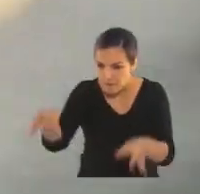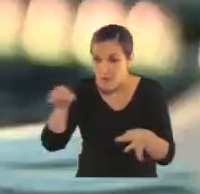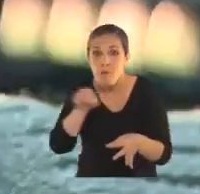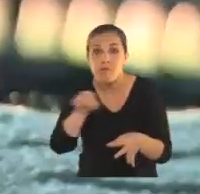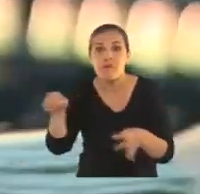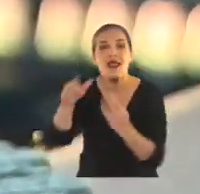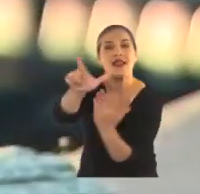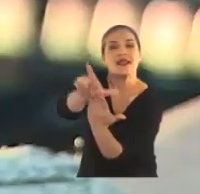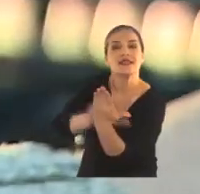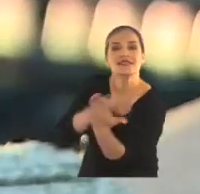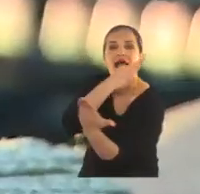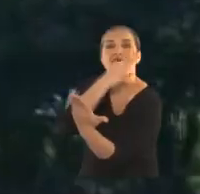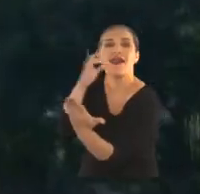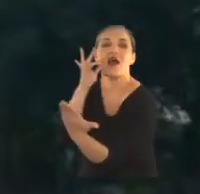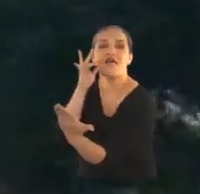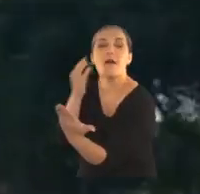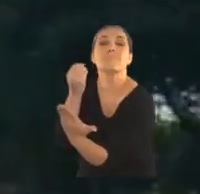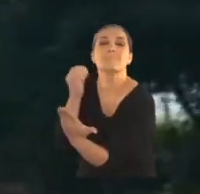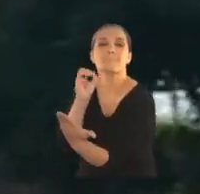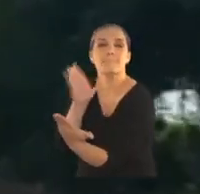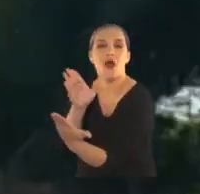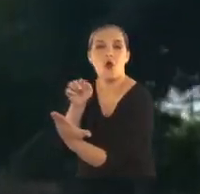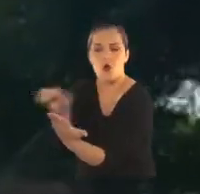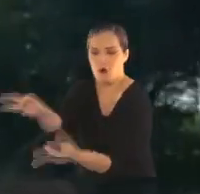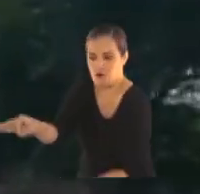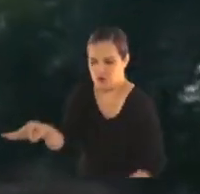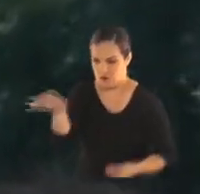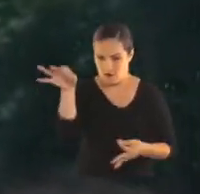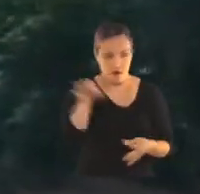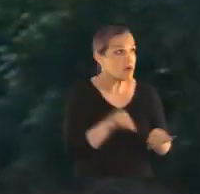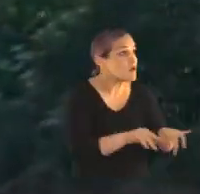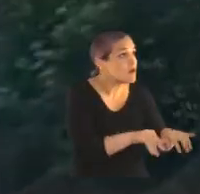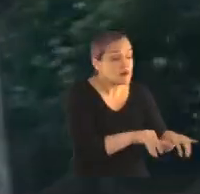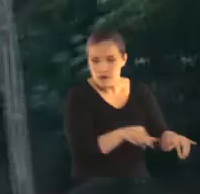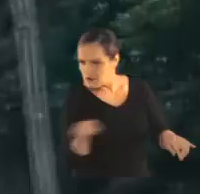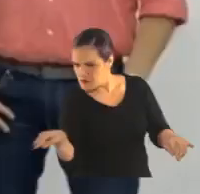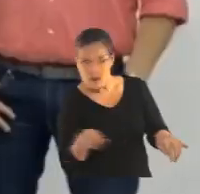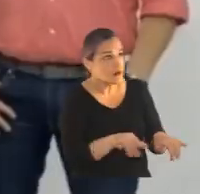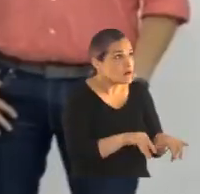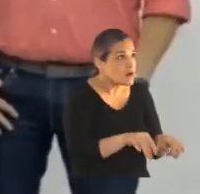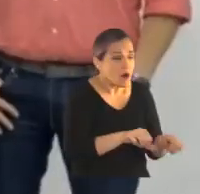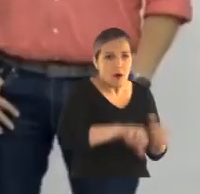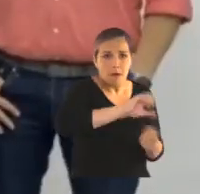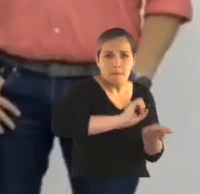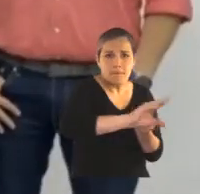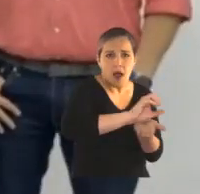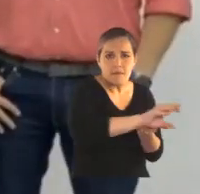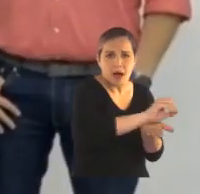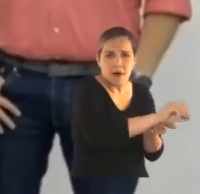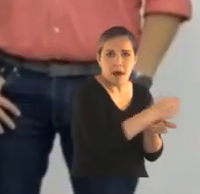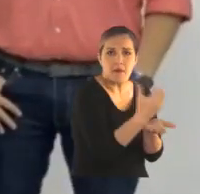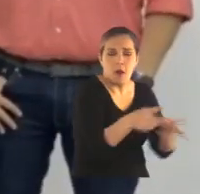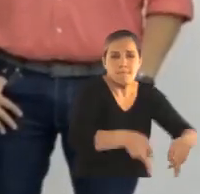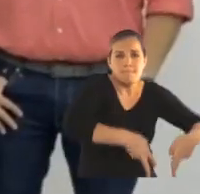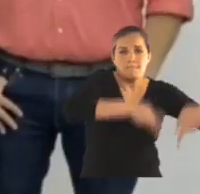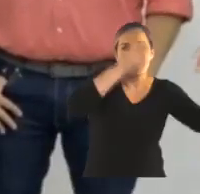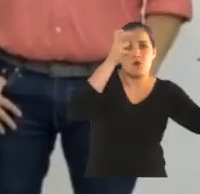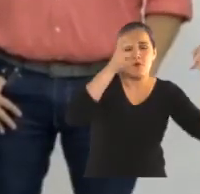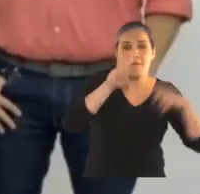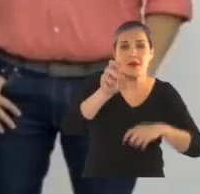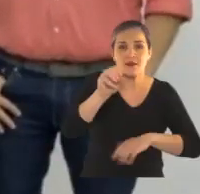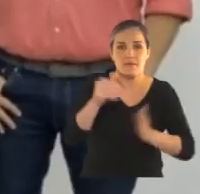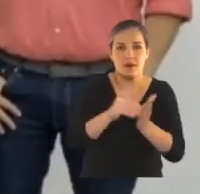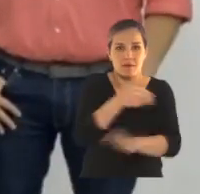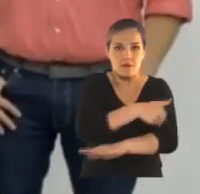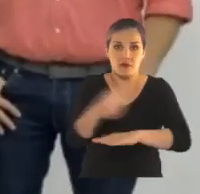hackear las cuentas bancarias. El alcalde de Purificación, con gran sorpresa, días después se enteró de este robo cibernético. Se pudo evidenciar